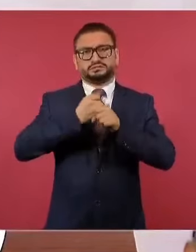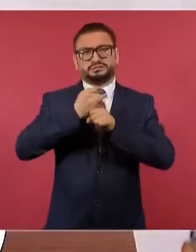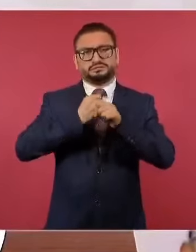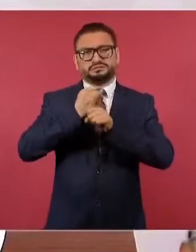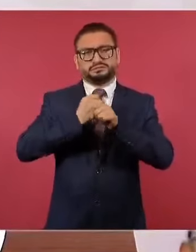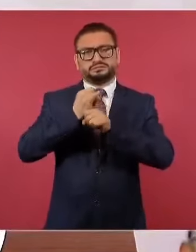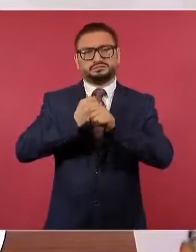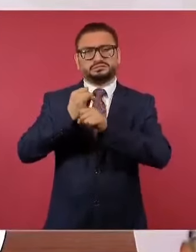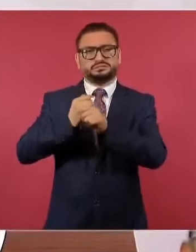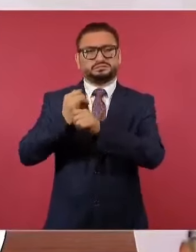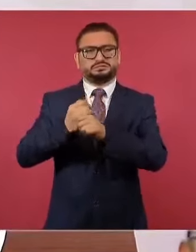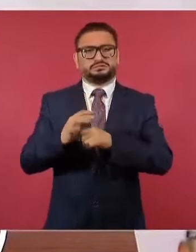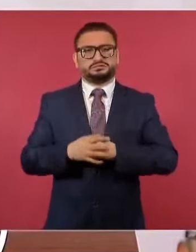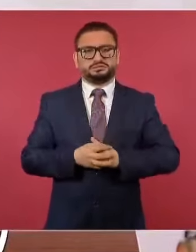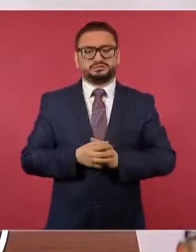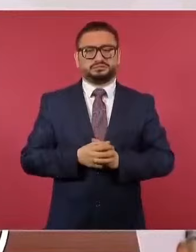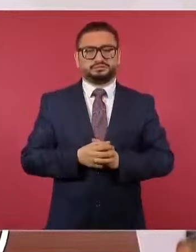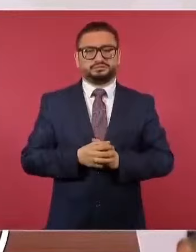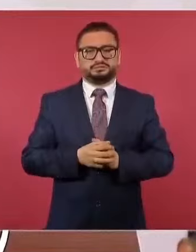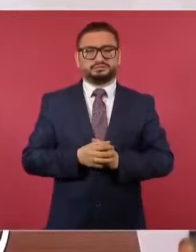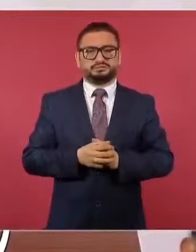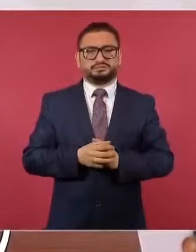investigadora,